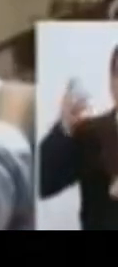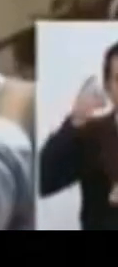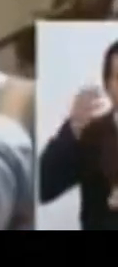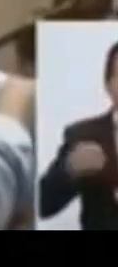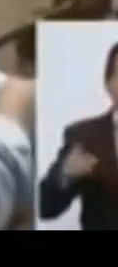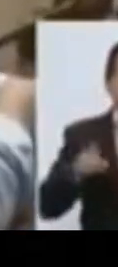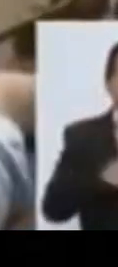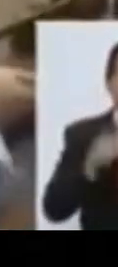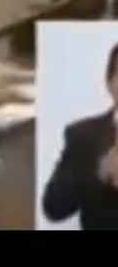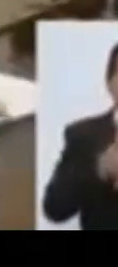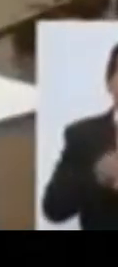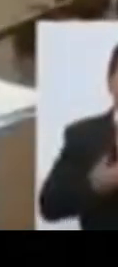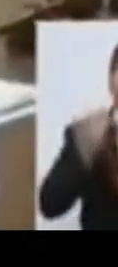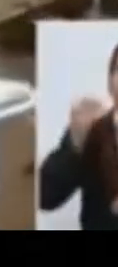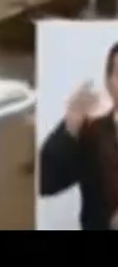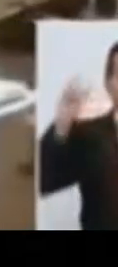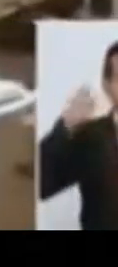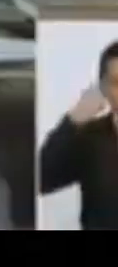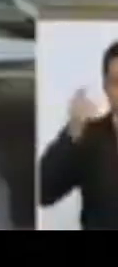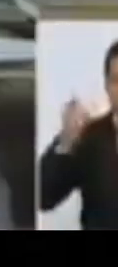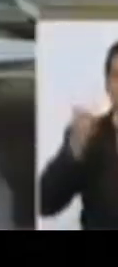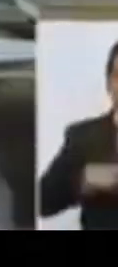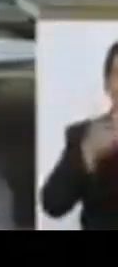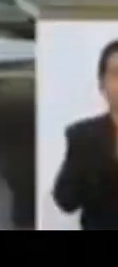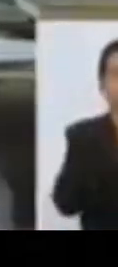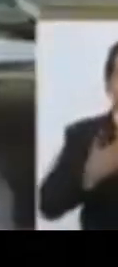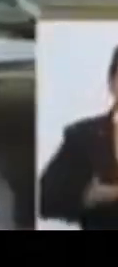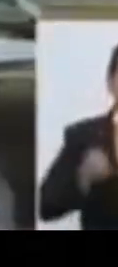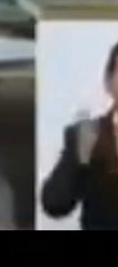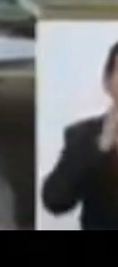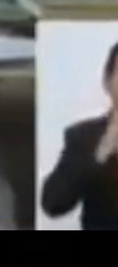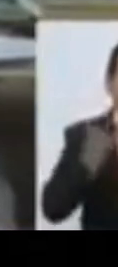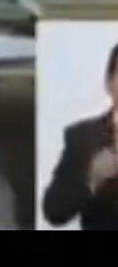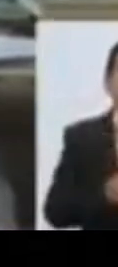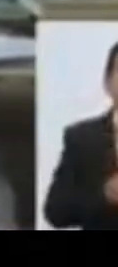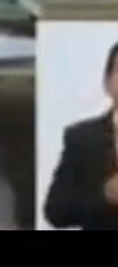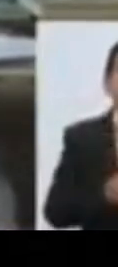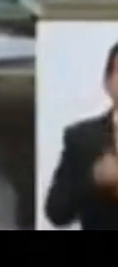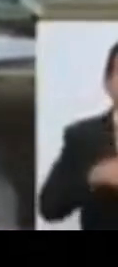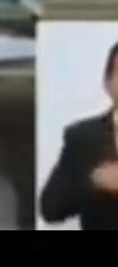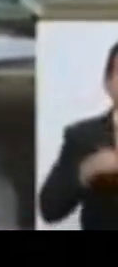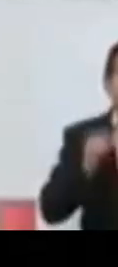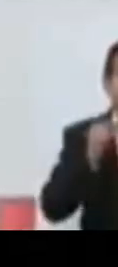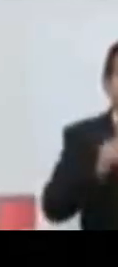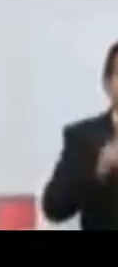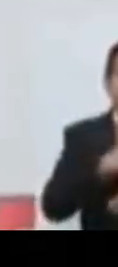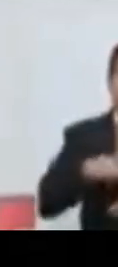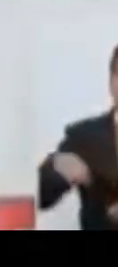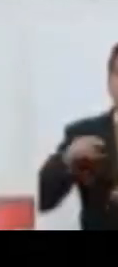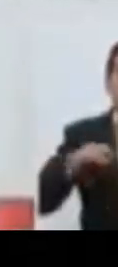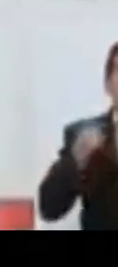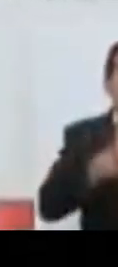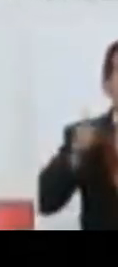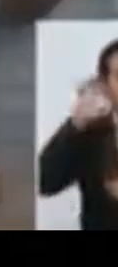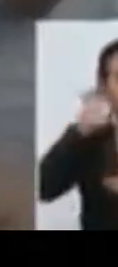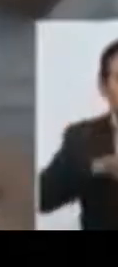legalmente constituido como era nuestro gobierno, nuestro expresidente Juan Evo Morales Ayma. Por eso digo, la bancada de Creemos nunca